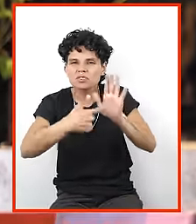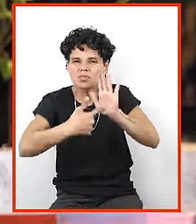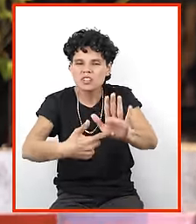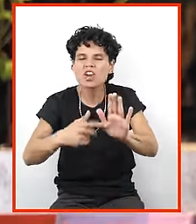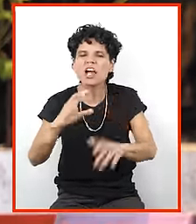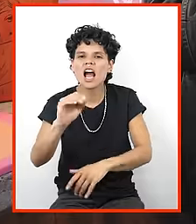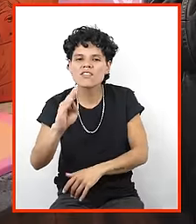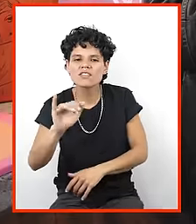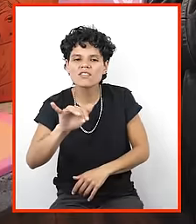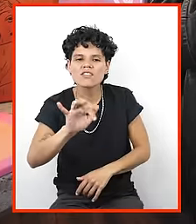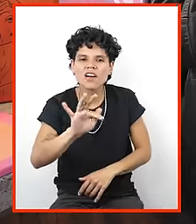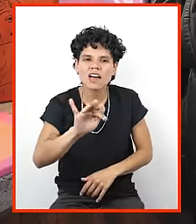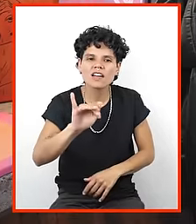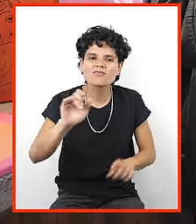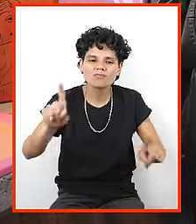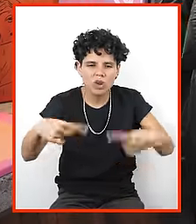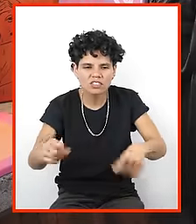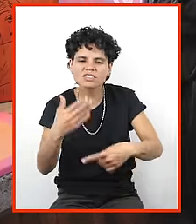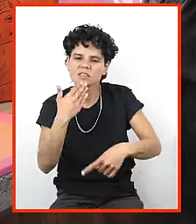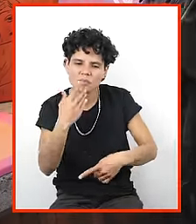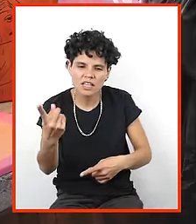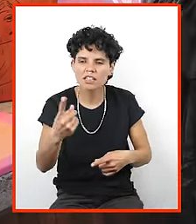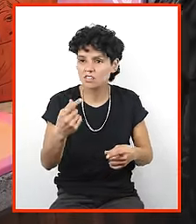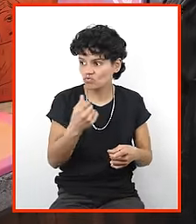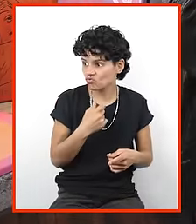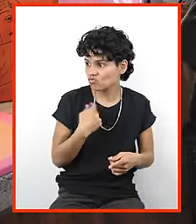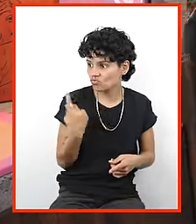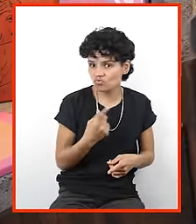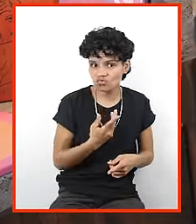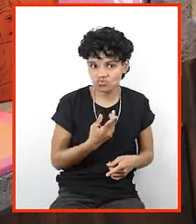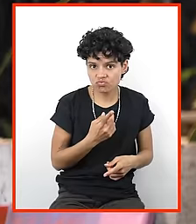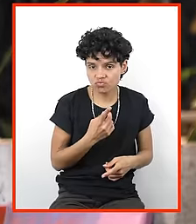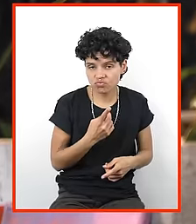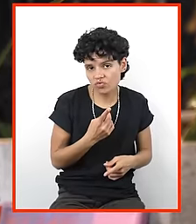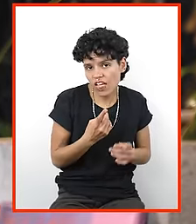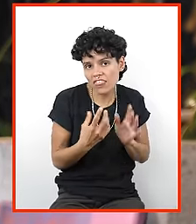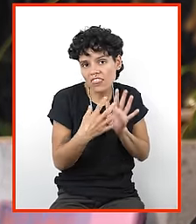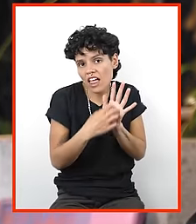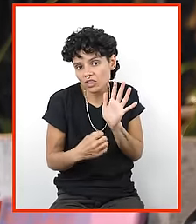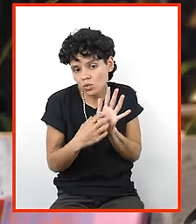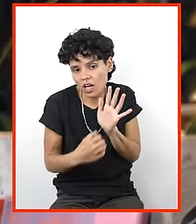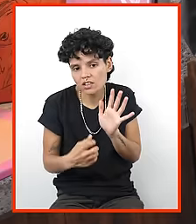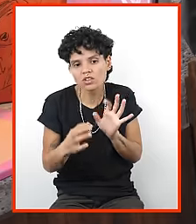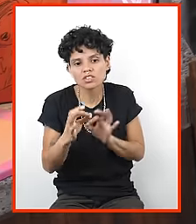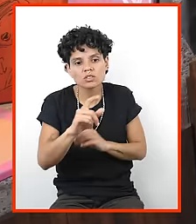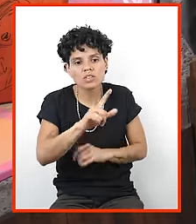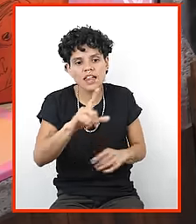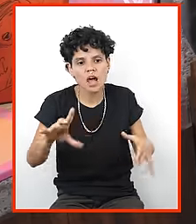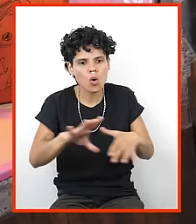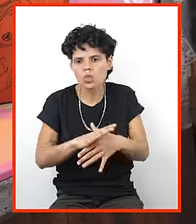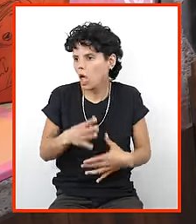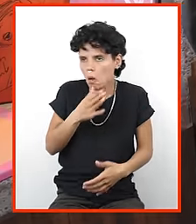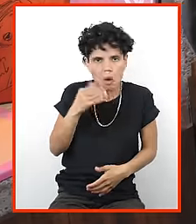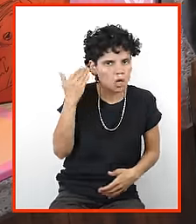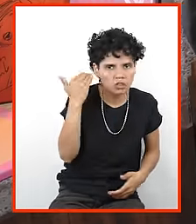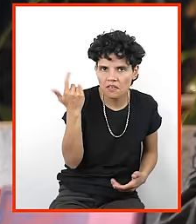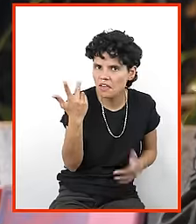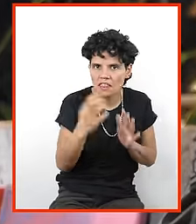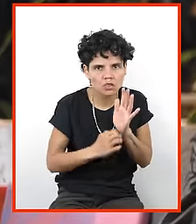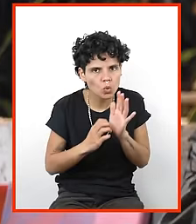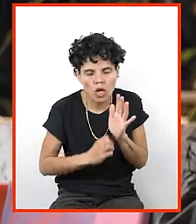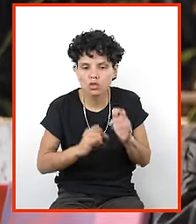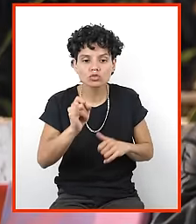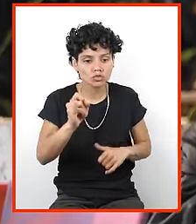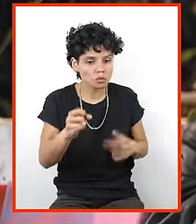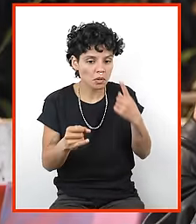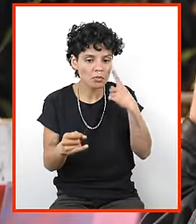con Cabify Music. Y ya nos corre nuestro... ¿Descuento? Nuestro descuento. Sí, nuestro, sí. Está activo. La junta. Ah, no te puedo creer, yo no tenía idea.